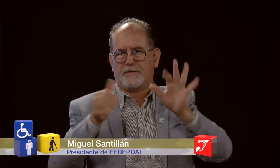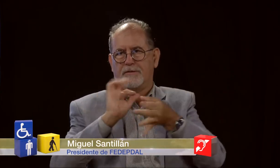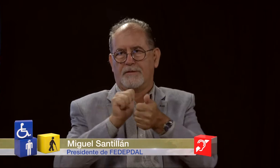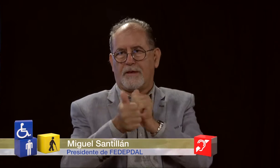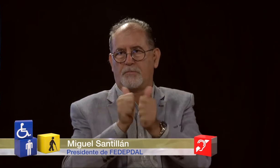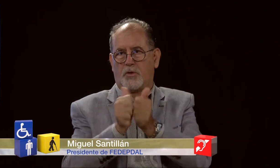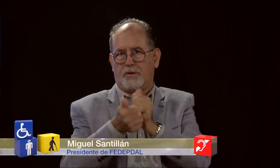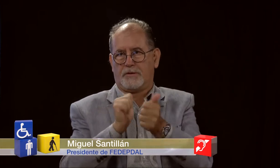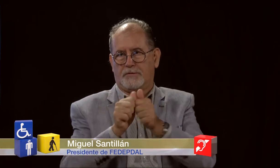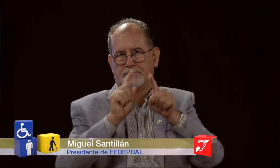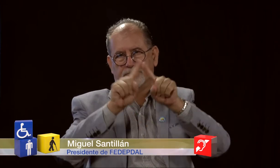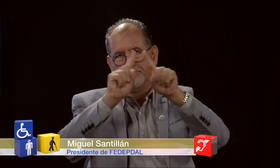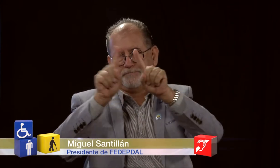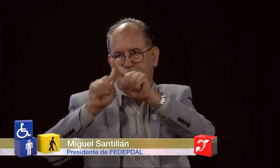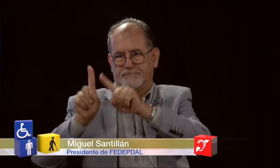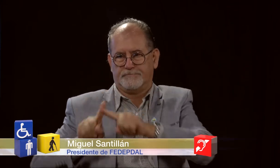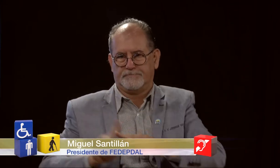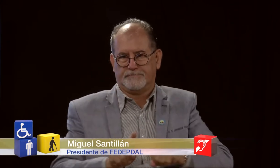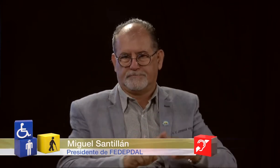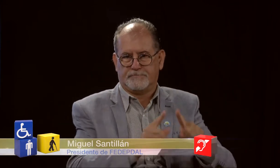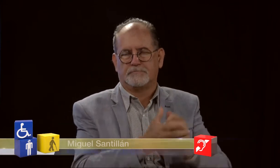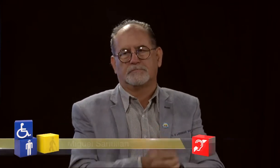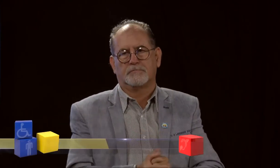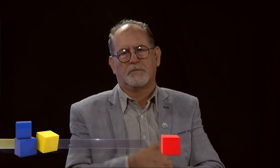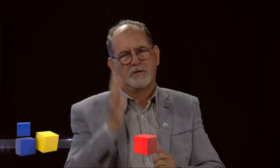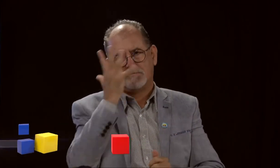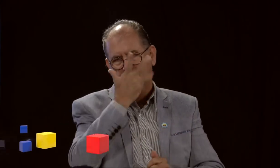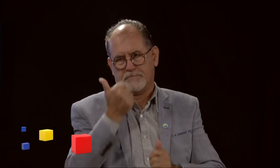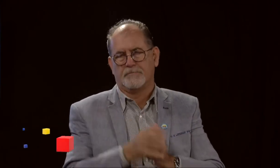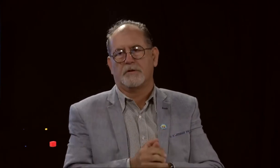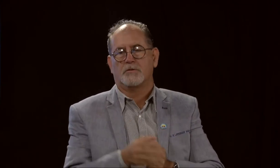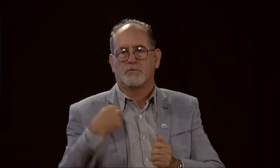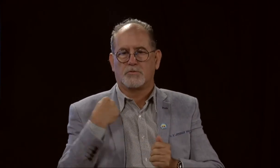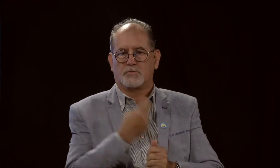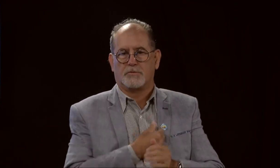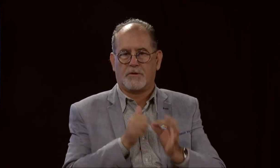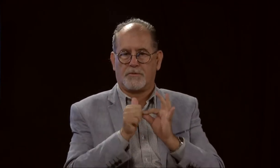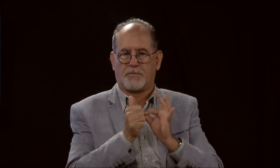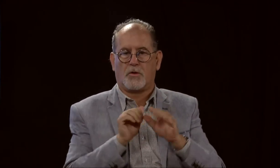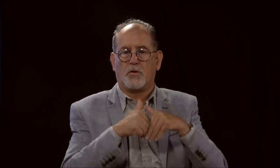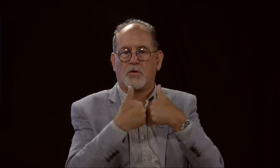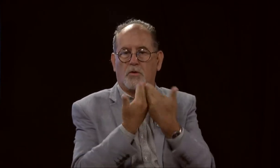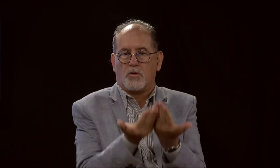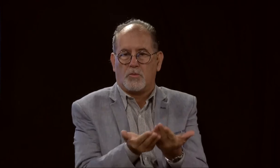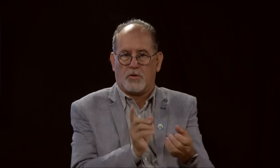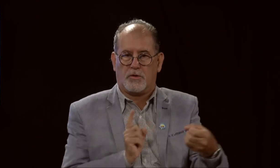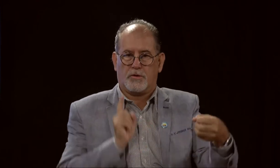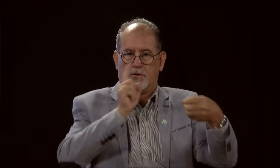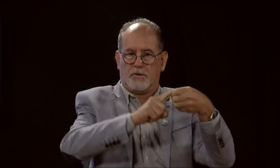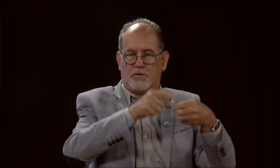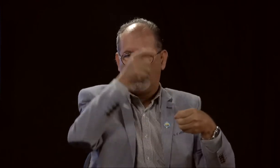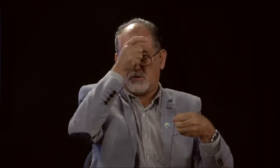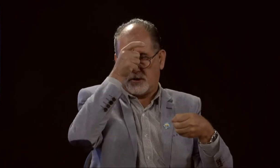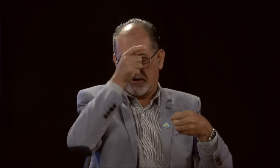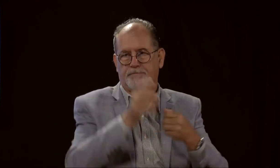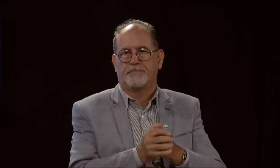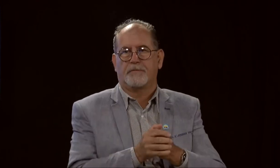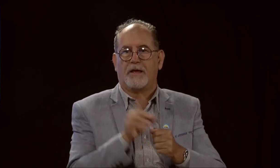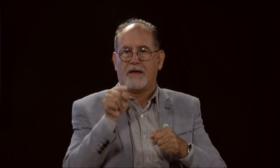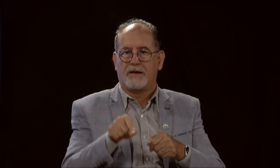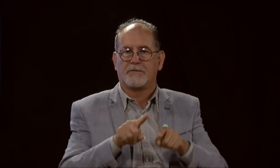diferentes deportes, 16 deportes. Fue hermoso. Y Ecuador